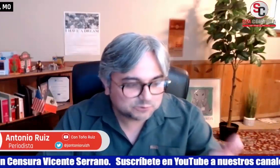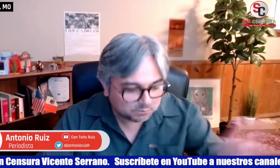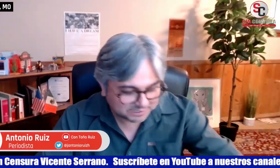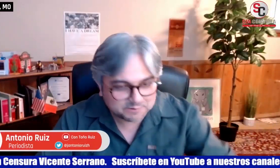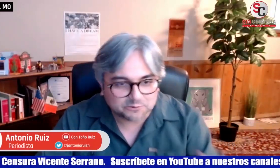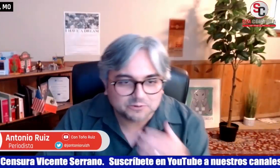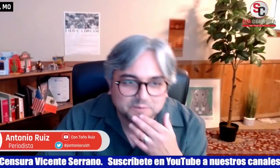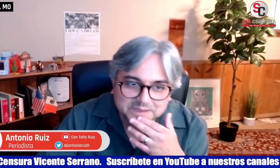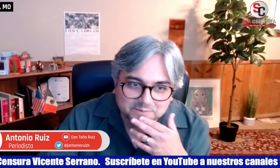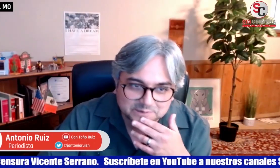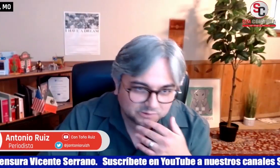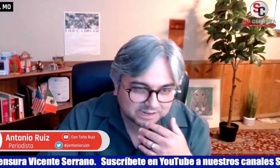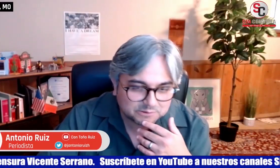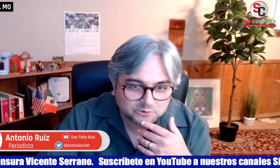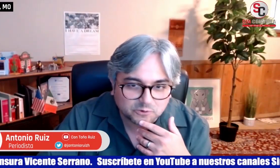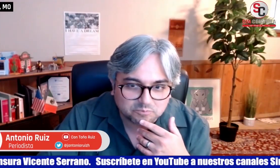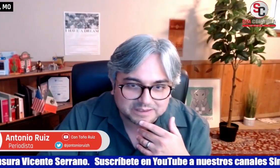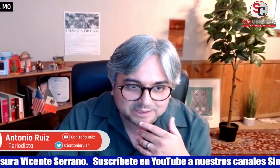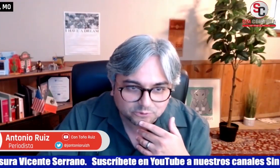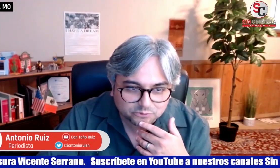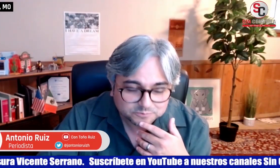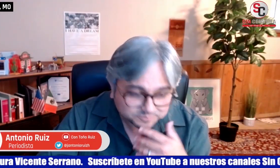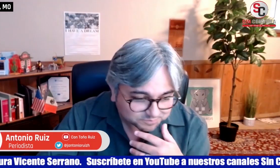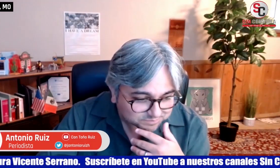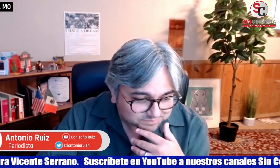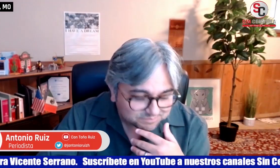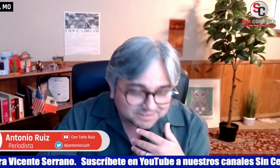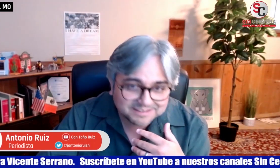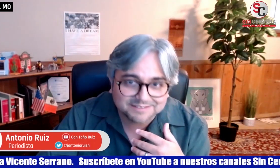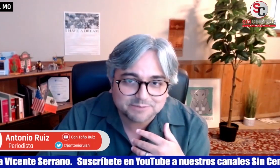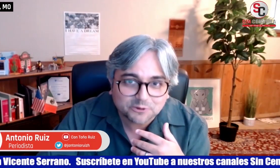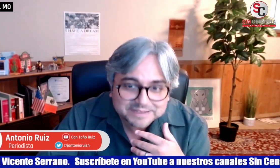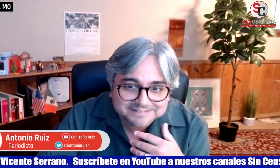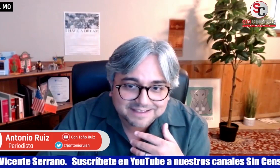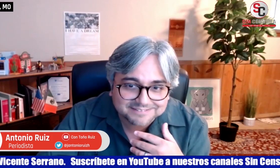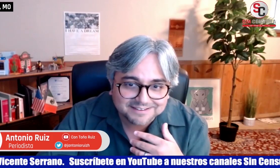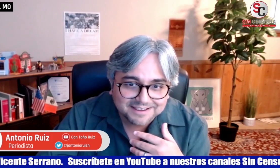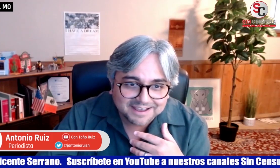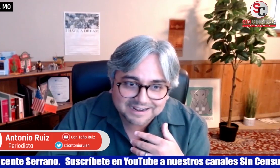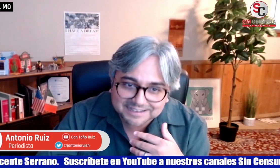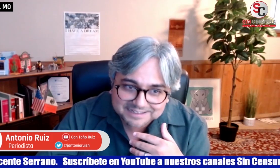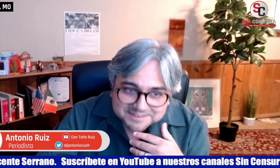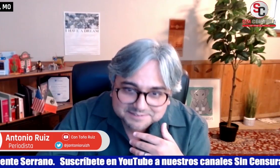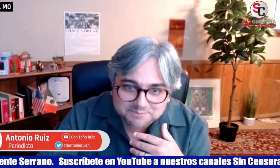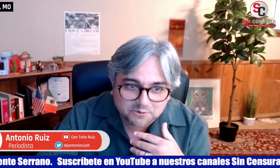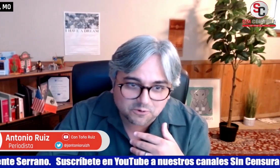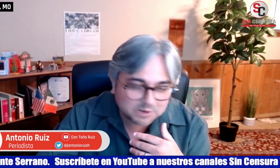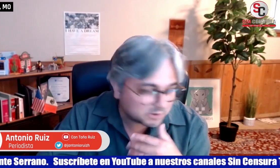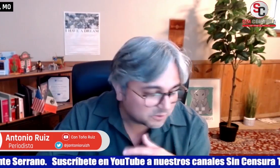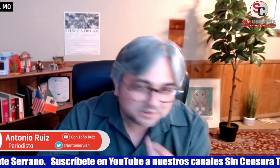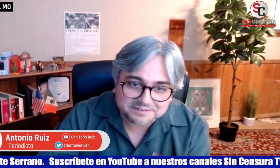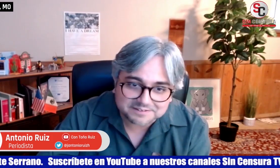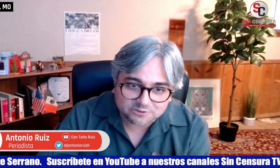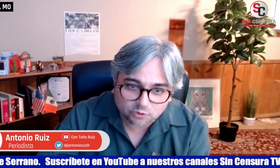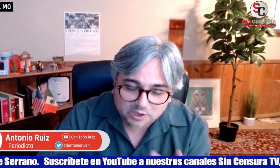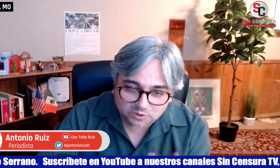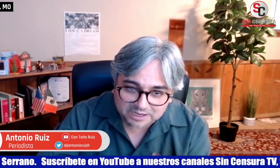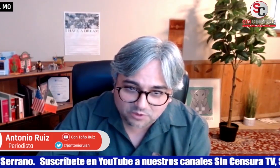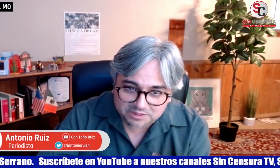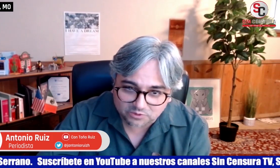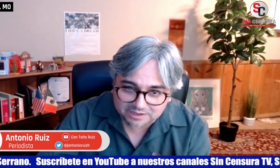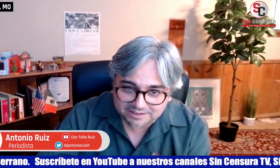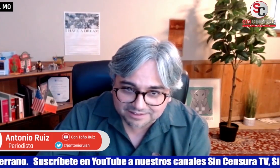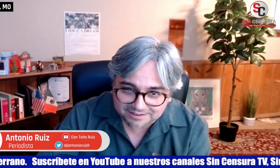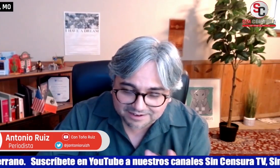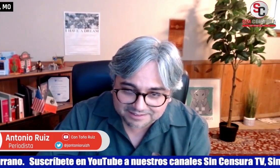les ofrezco disculpas, grábenos, don David. Déjeme saludar a mis dos compañeros periodistas, al queridísimo colaborador de Sin Censura y